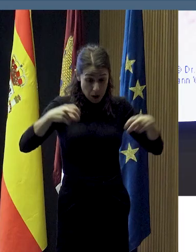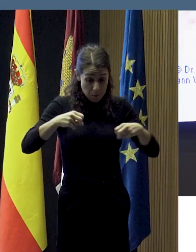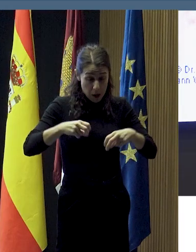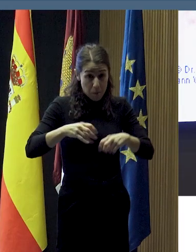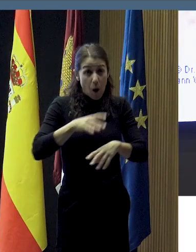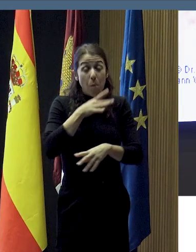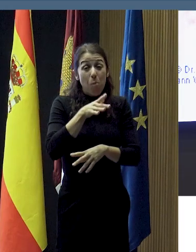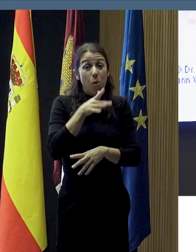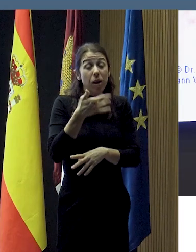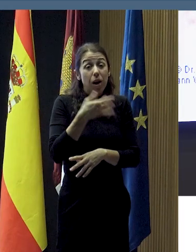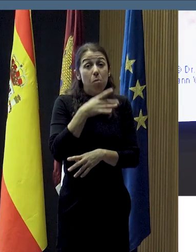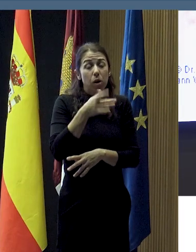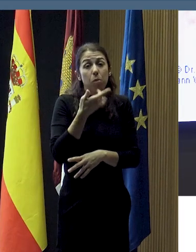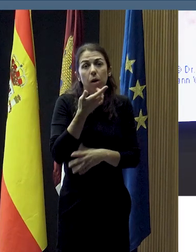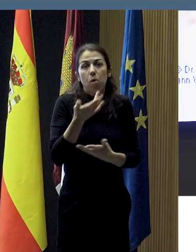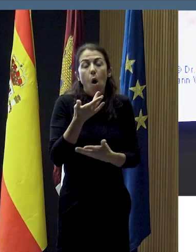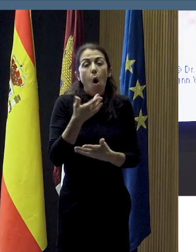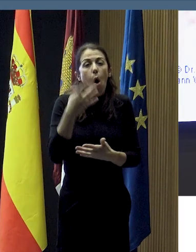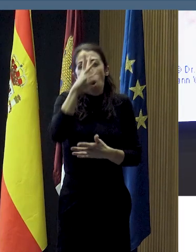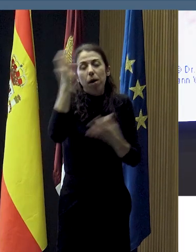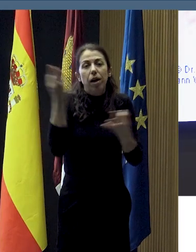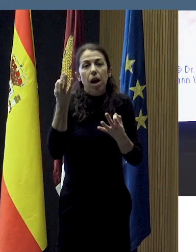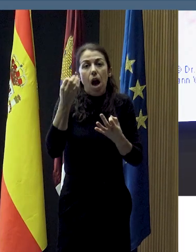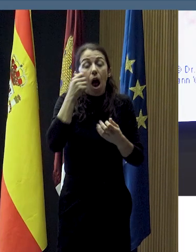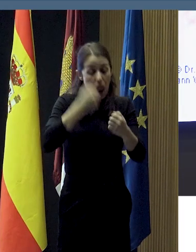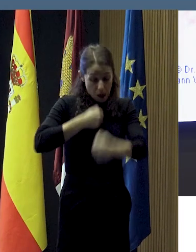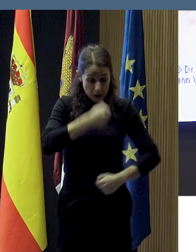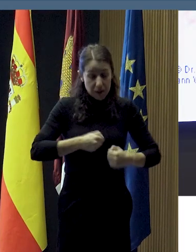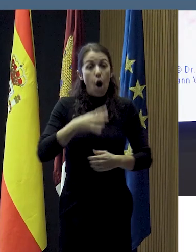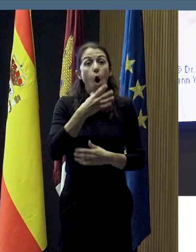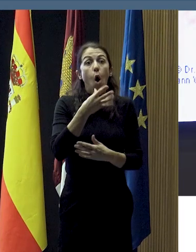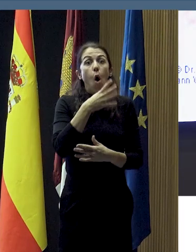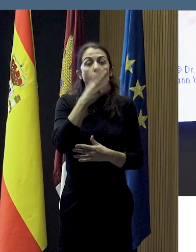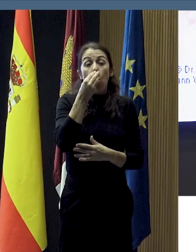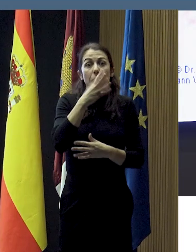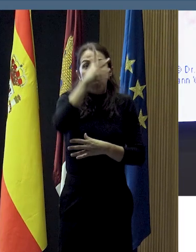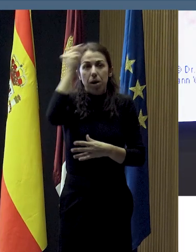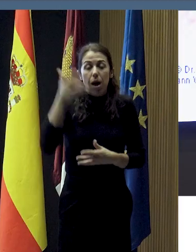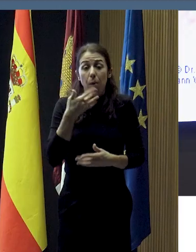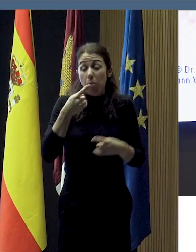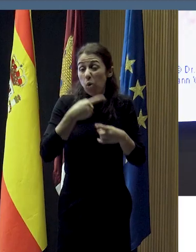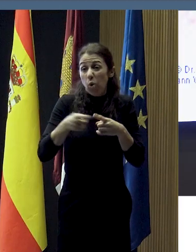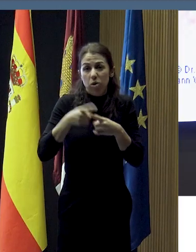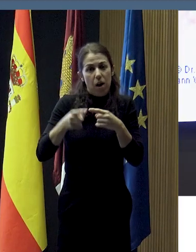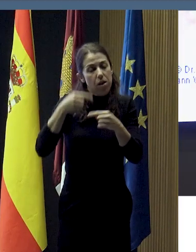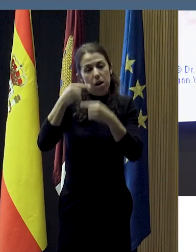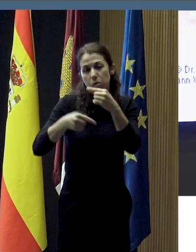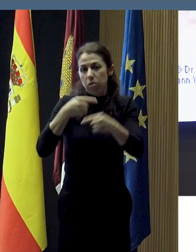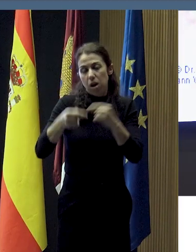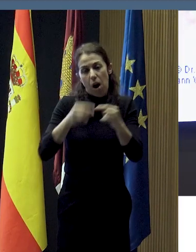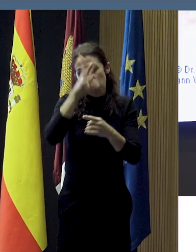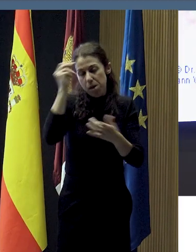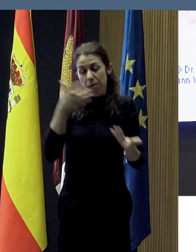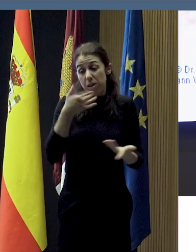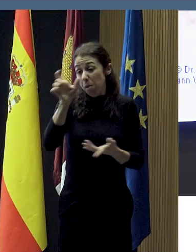dado porque olvidaba pues, cómo asearse, cómo limpiarse, cómo comer, cosas de la vida pues, muy diaria.